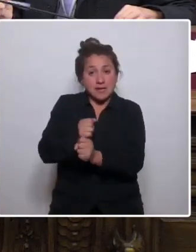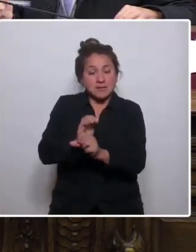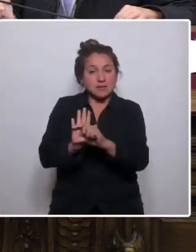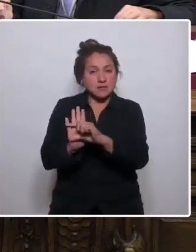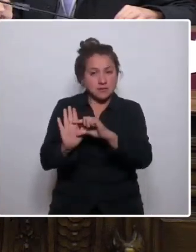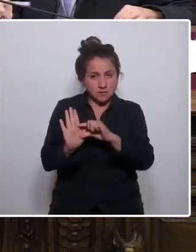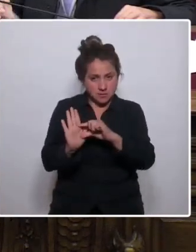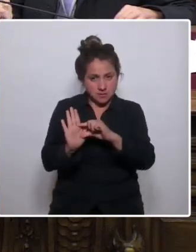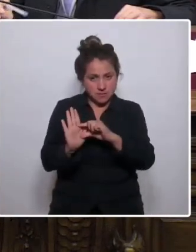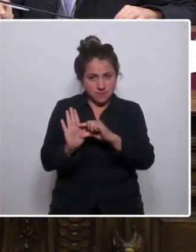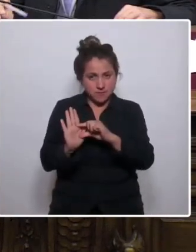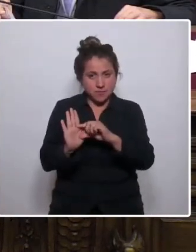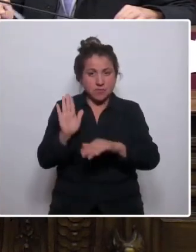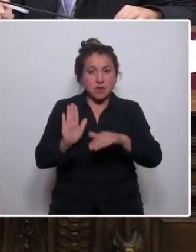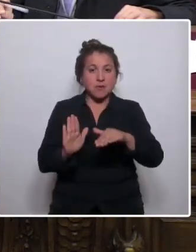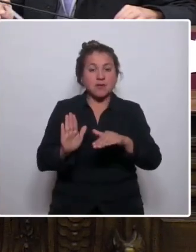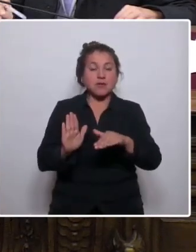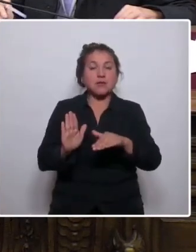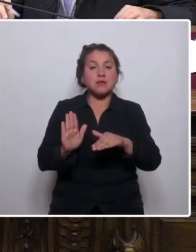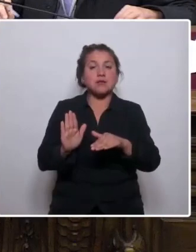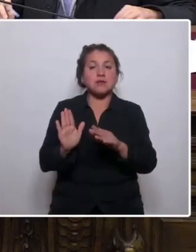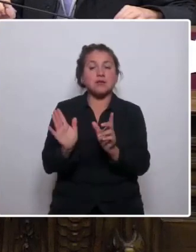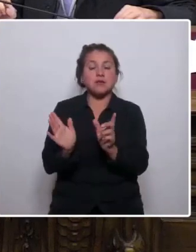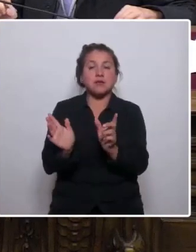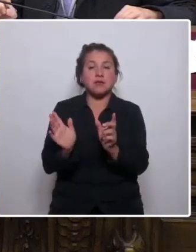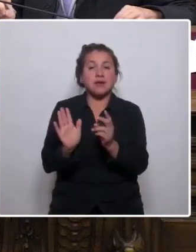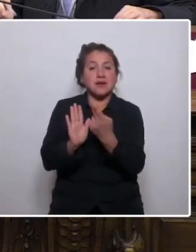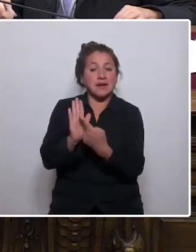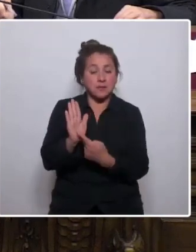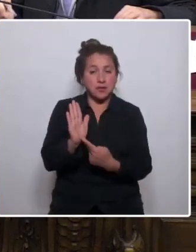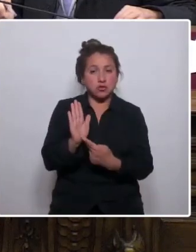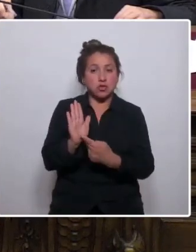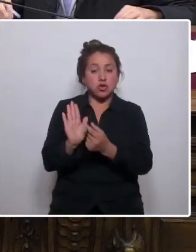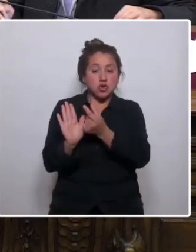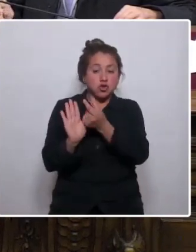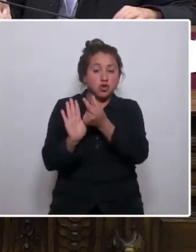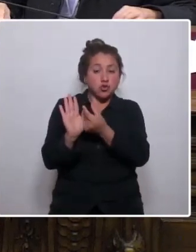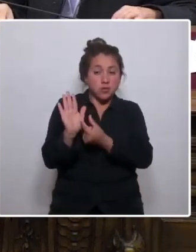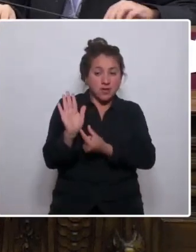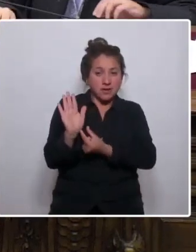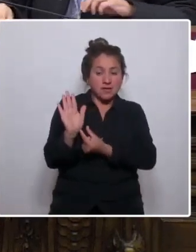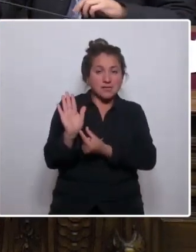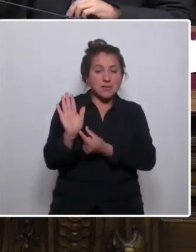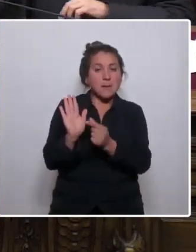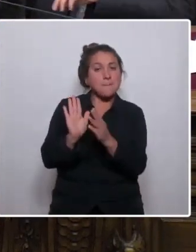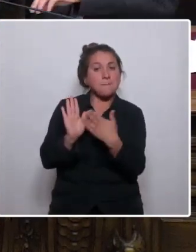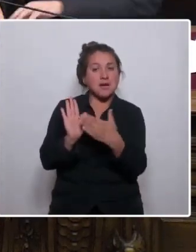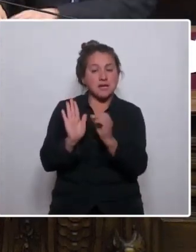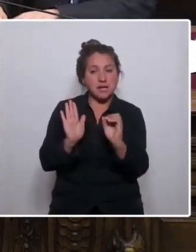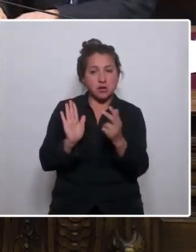referida al quórum de los reglamentos que figura en la columna derecha al medio de esa página 8.